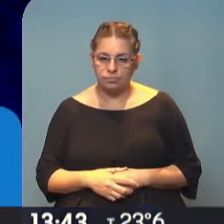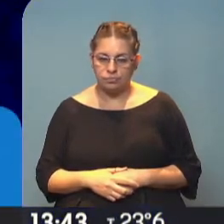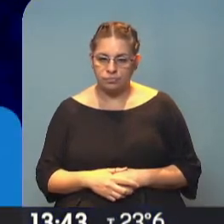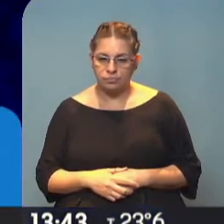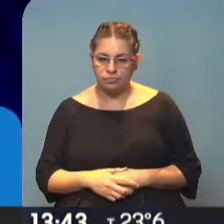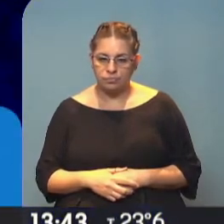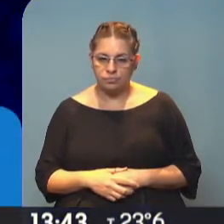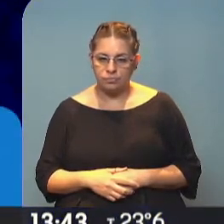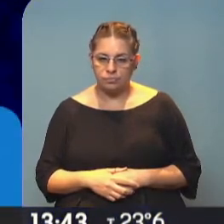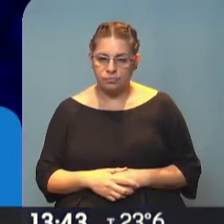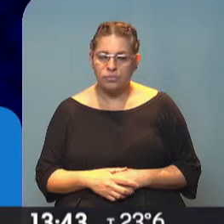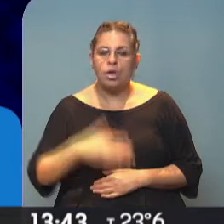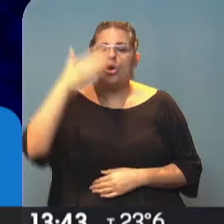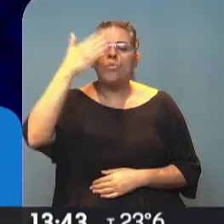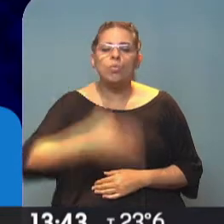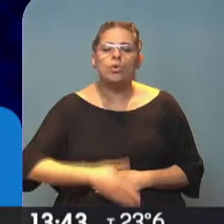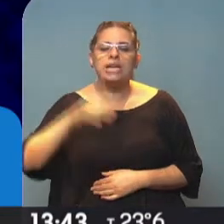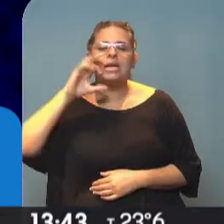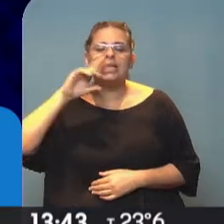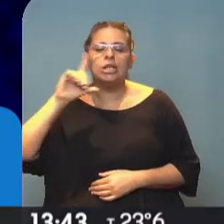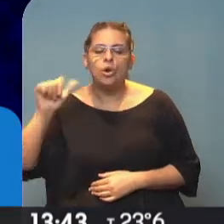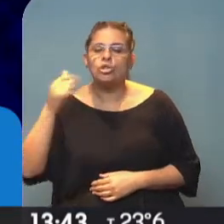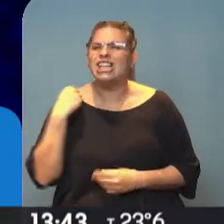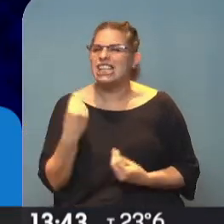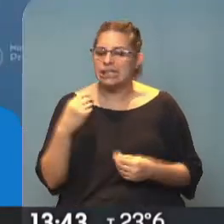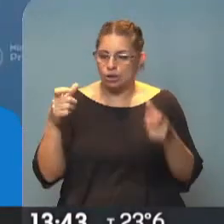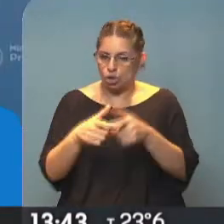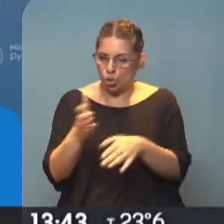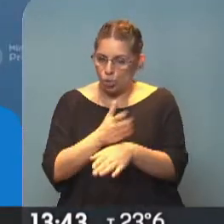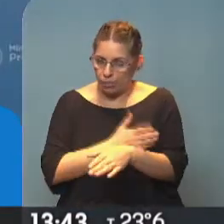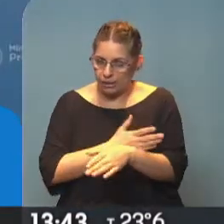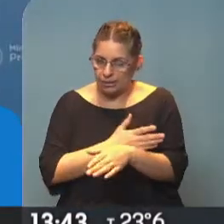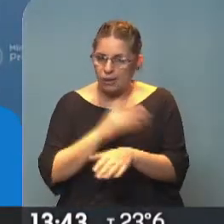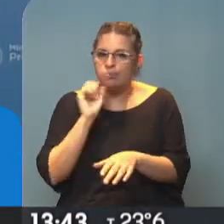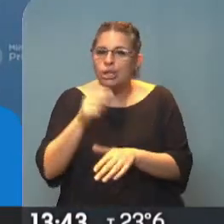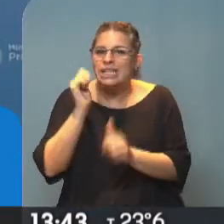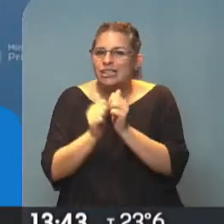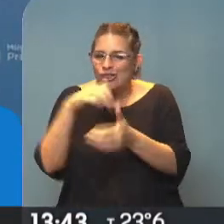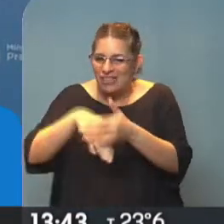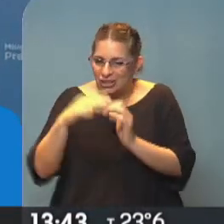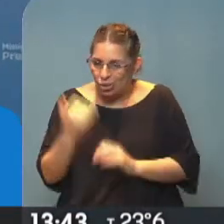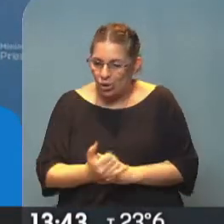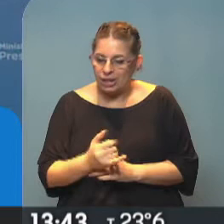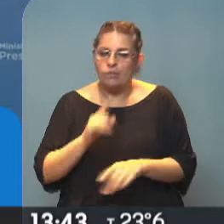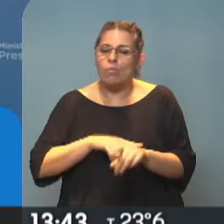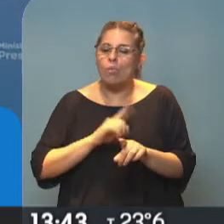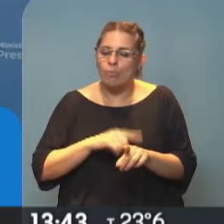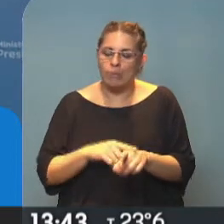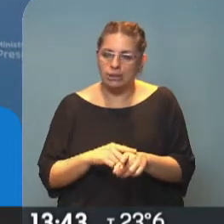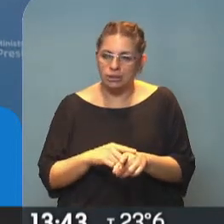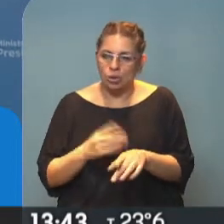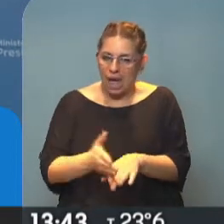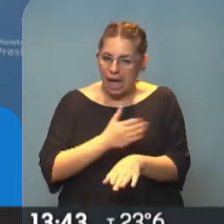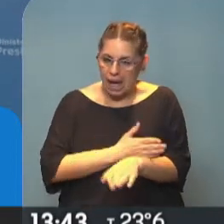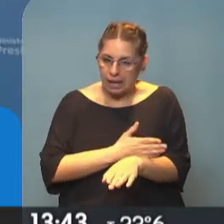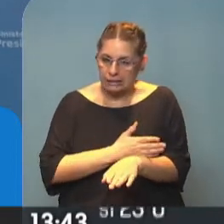una muralla china. La Muralla Criolla es un documental de contenido histórico que abarca el momento inmediatamente